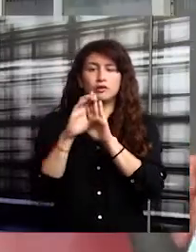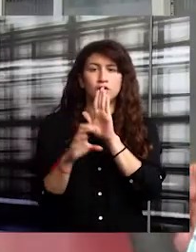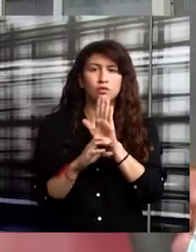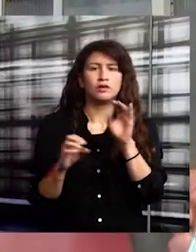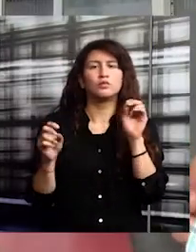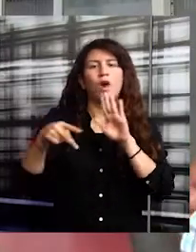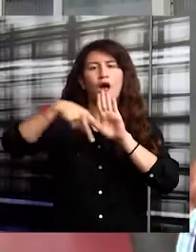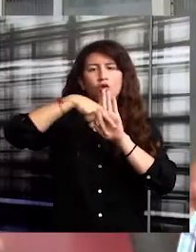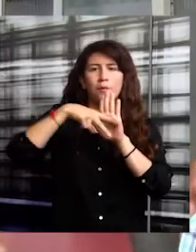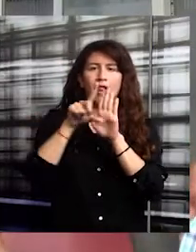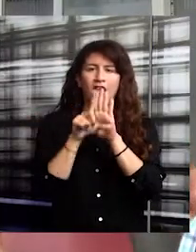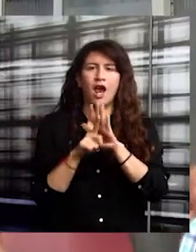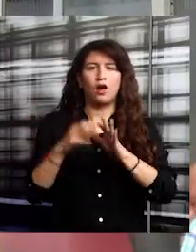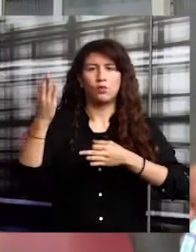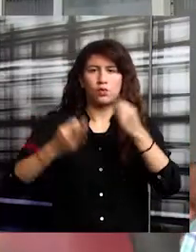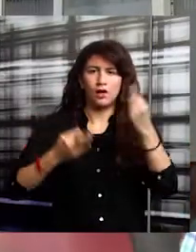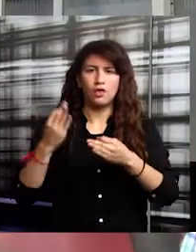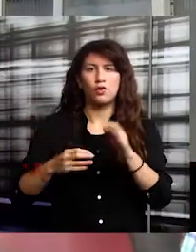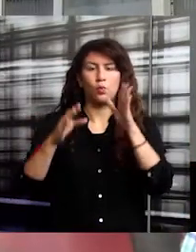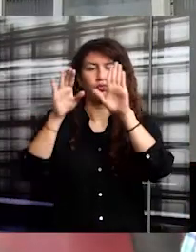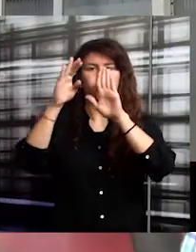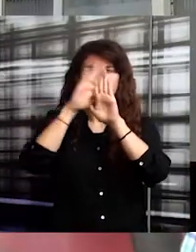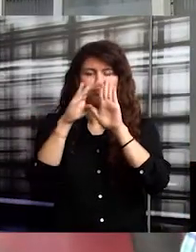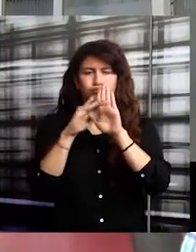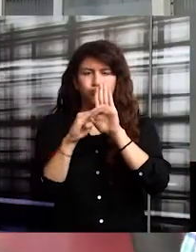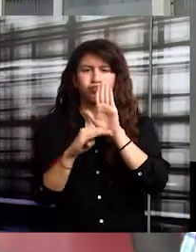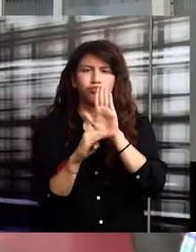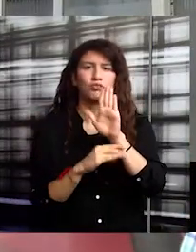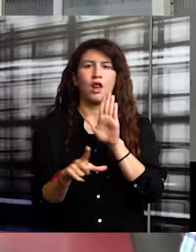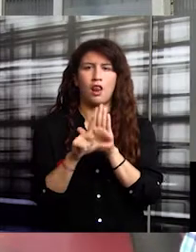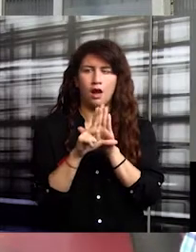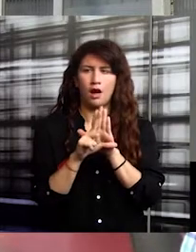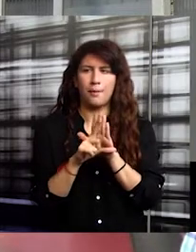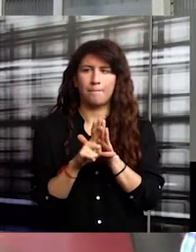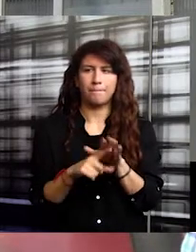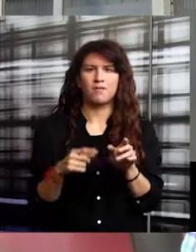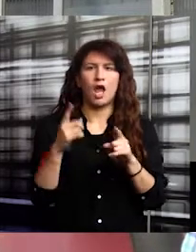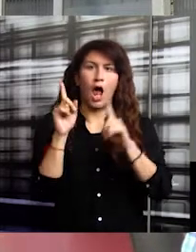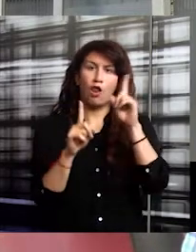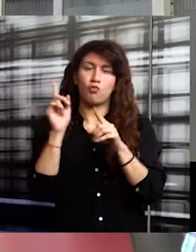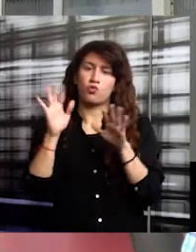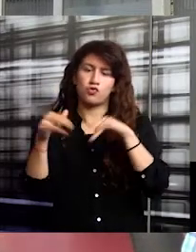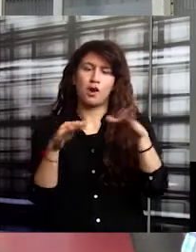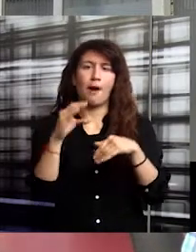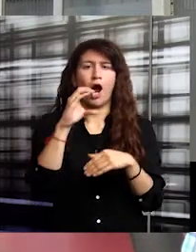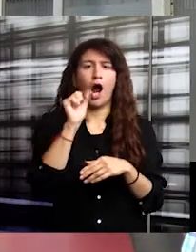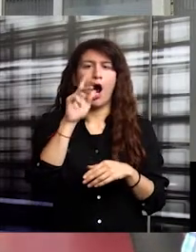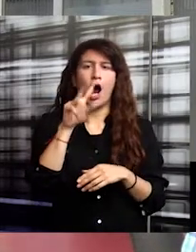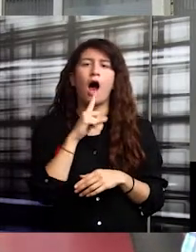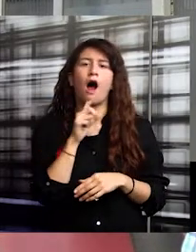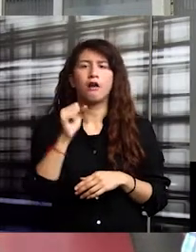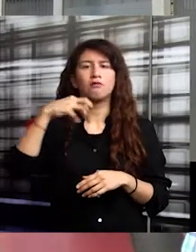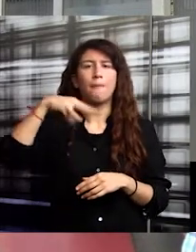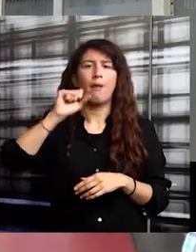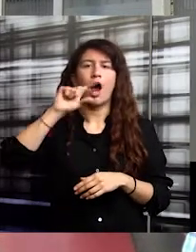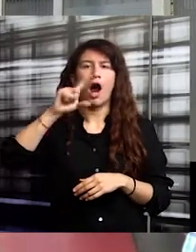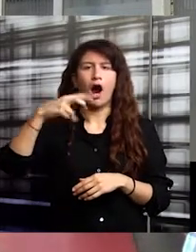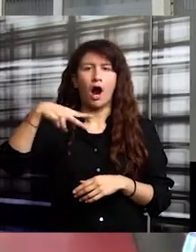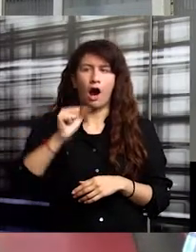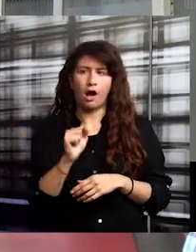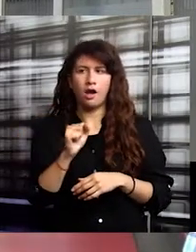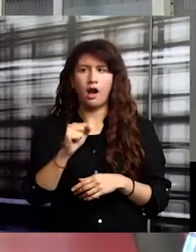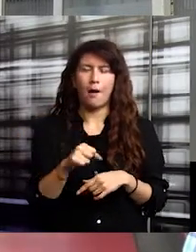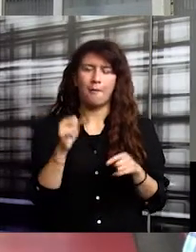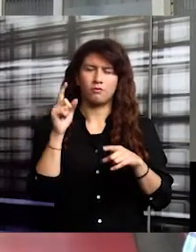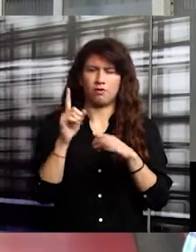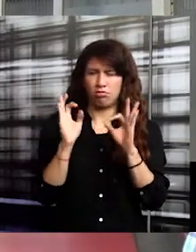jurídica más relevante de un ordenamiento jurídico. Algunos lo llaman la Carta Magna. Y en definitiva, para que ustedes